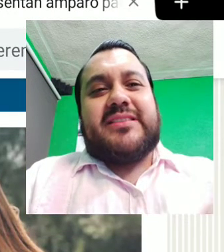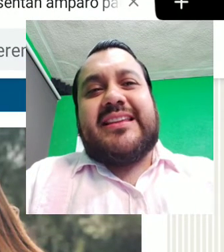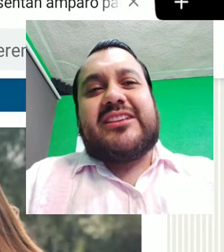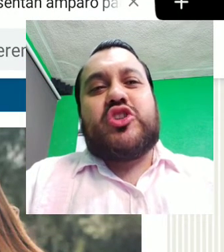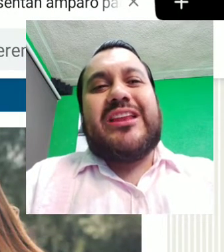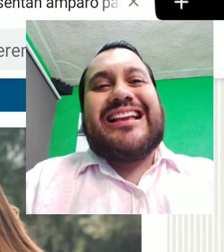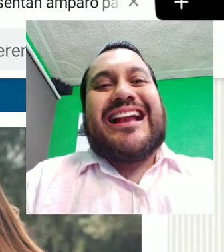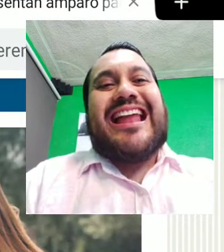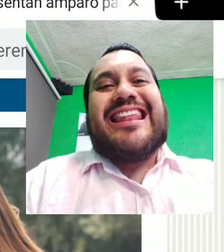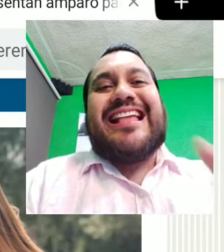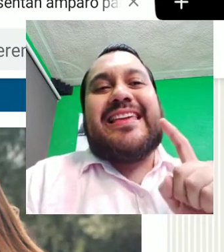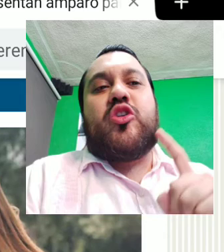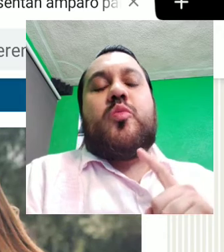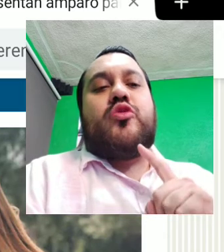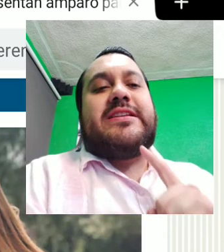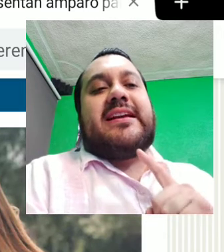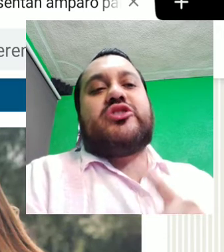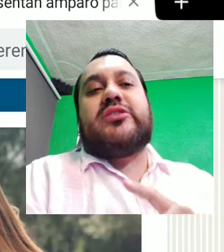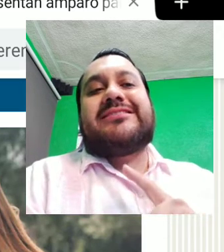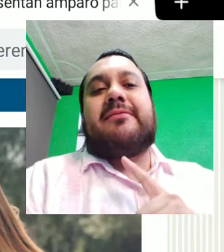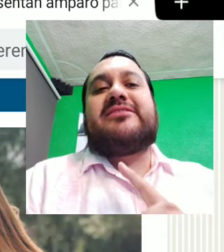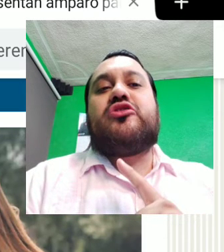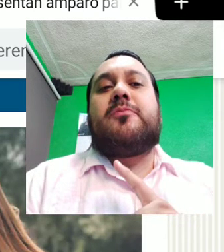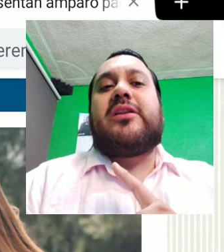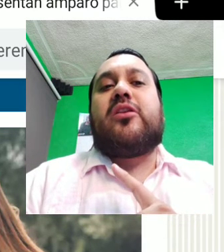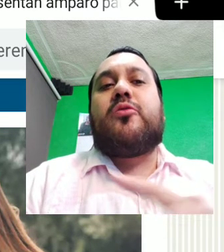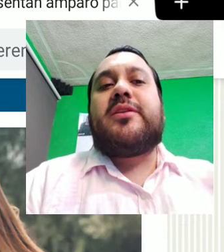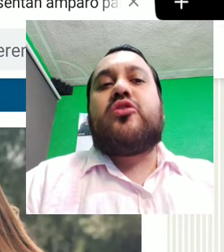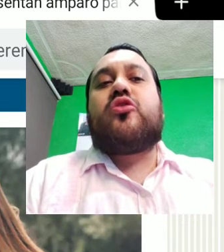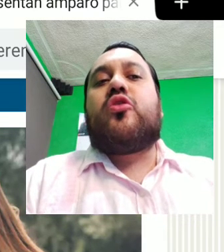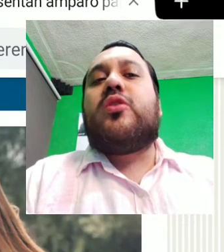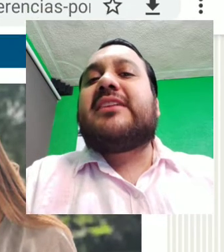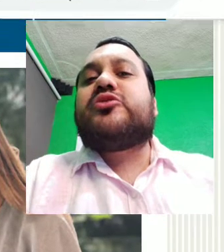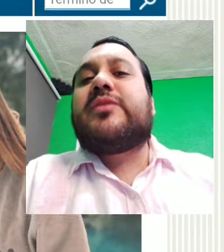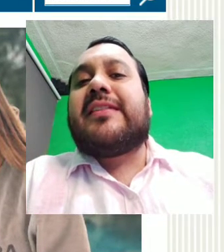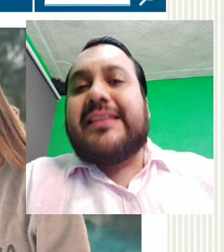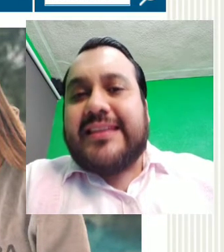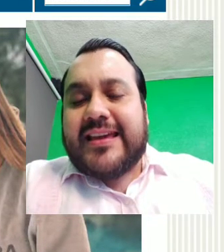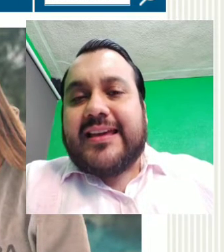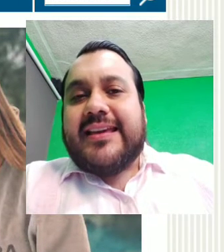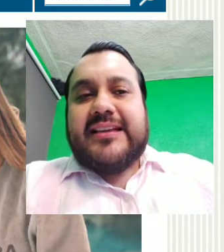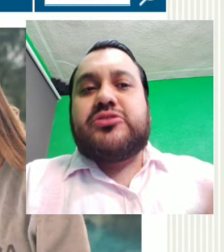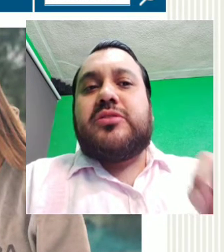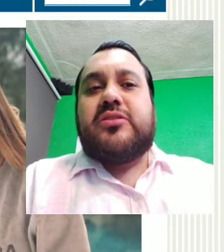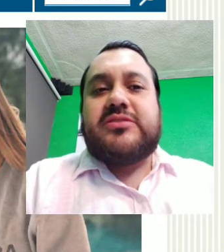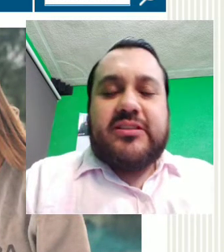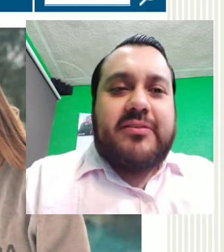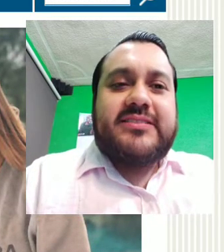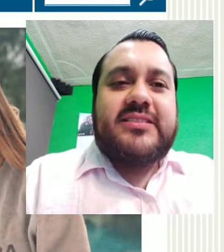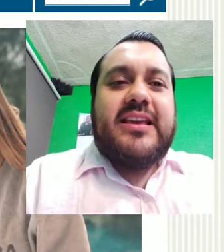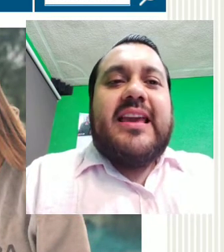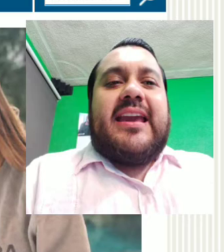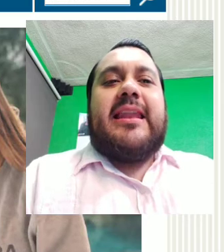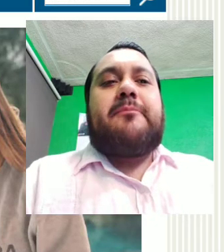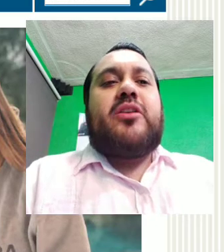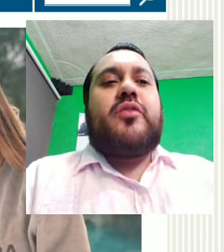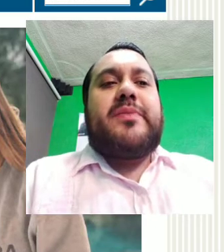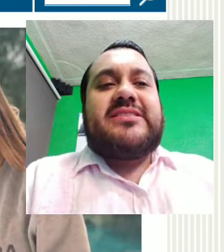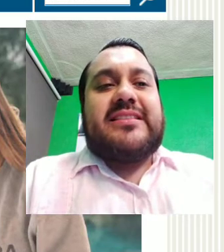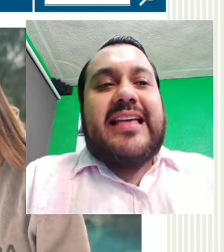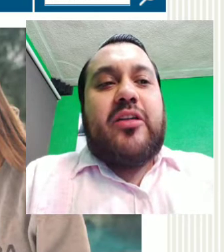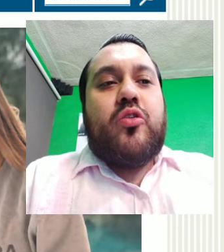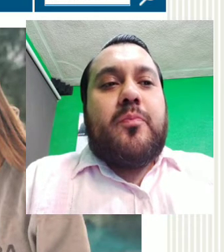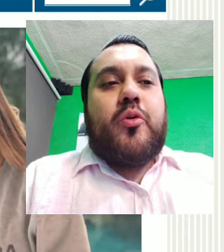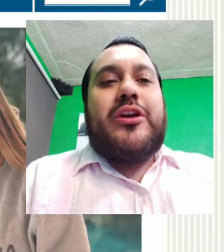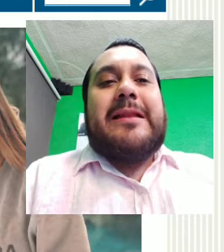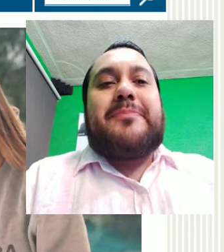vespertinas son el canal de comunicación establecido por el gobierno con la ciudadanía esto dijo este juez el amparo